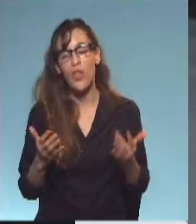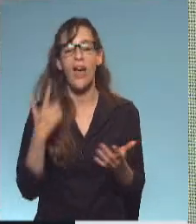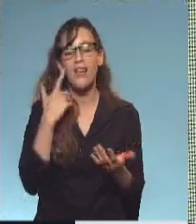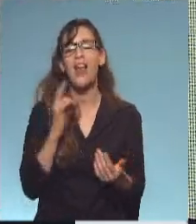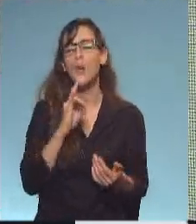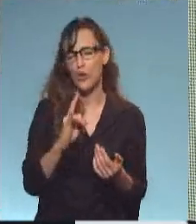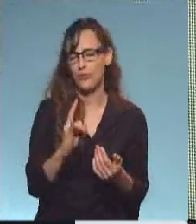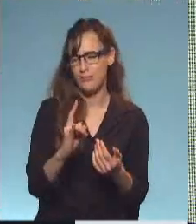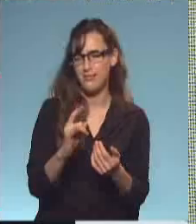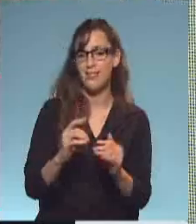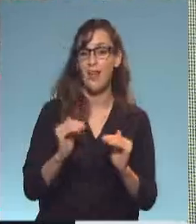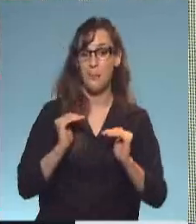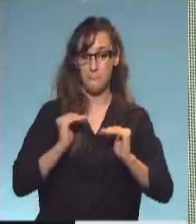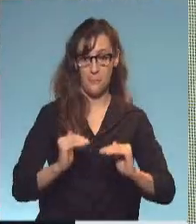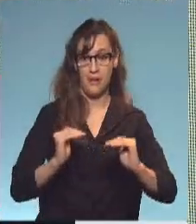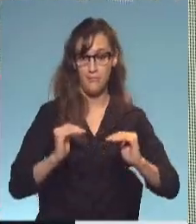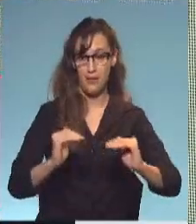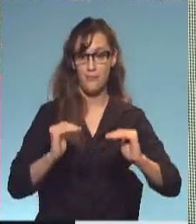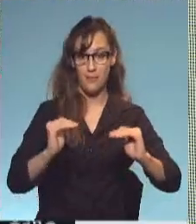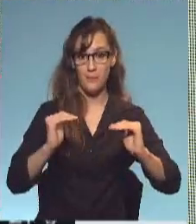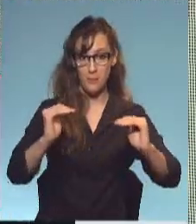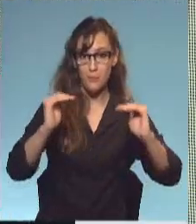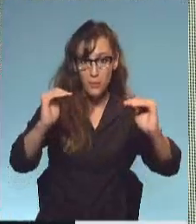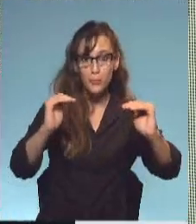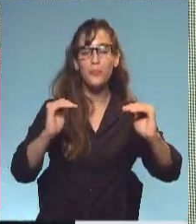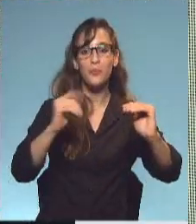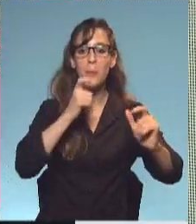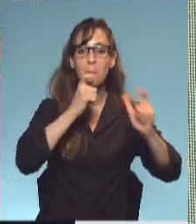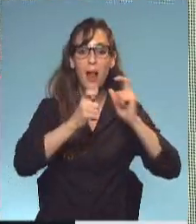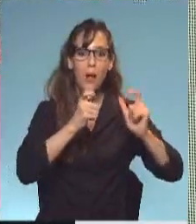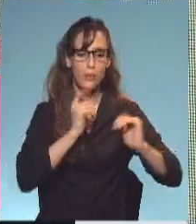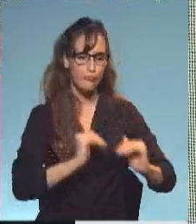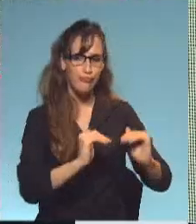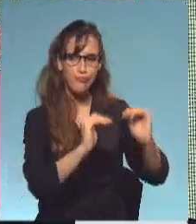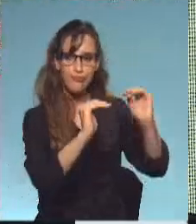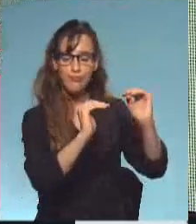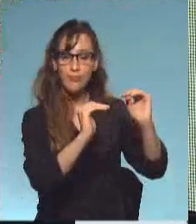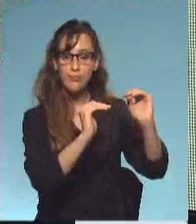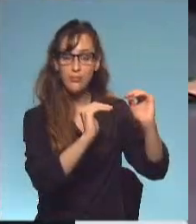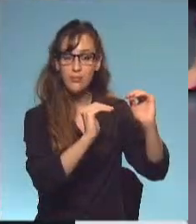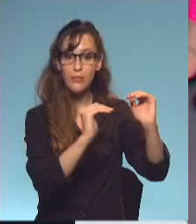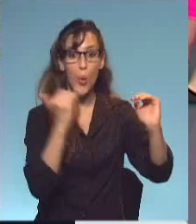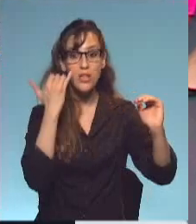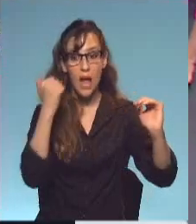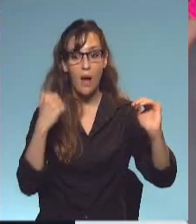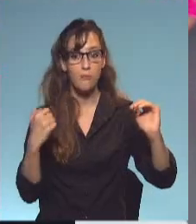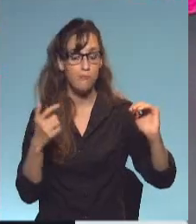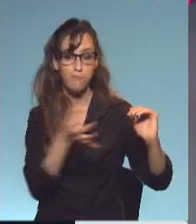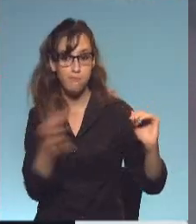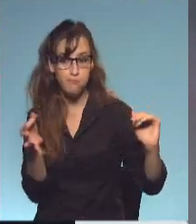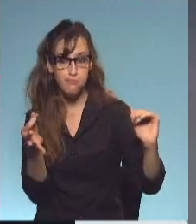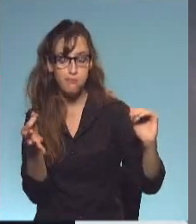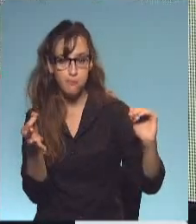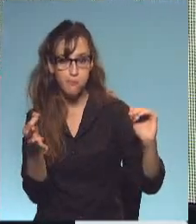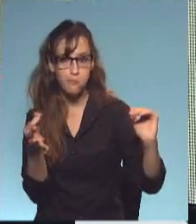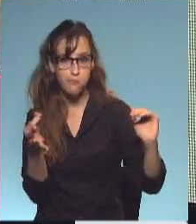ver si entendimos bien. Vas a decir las palabras. De atrás para adelante y vas a decir cuáles ya acertaste. ¿Cuáles dije y cuáles no dije?